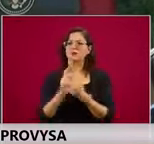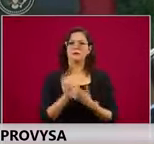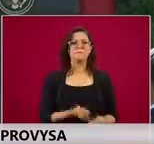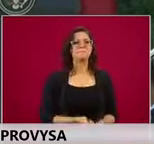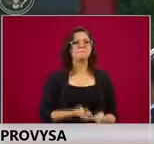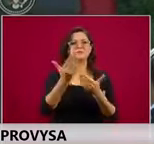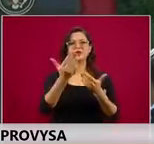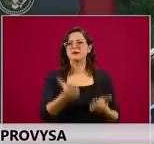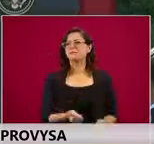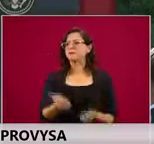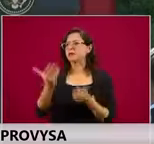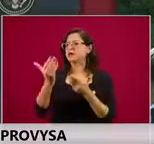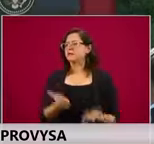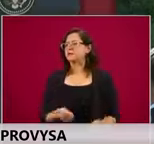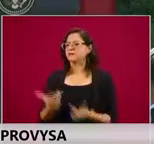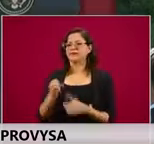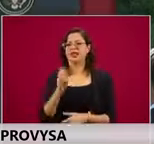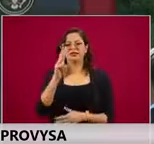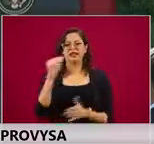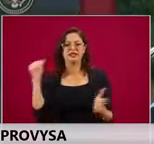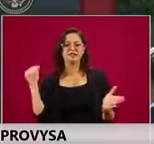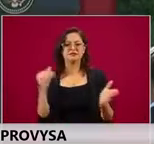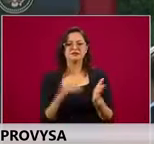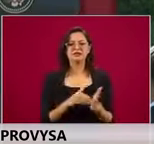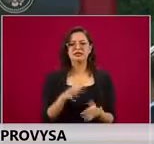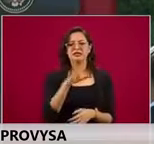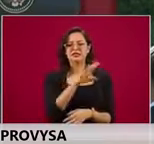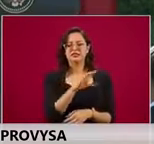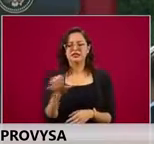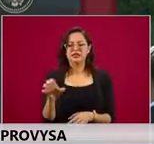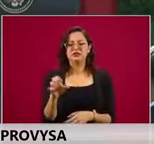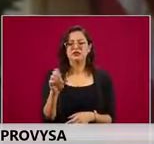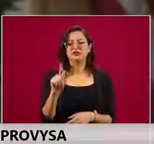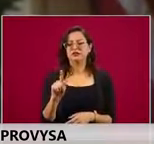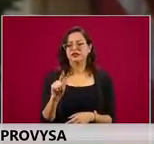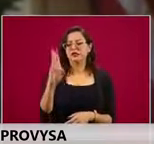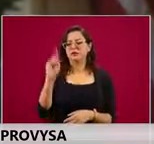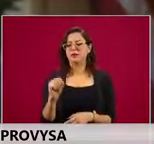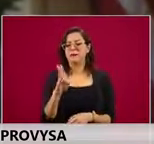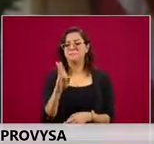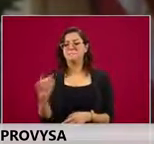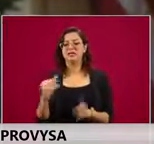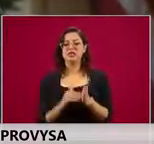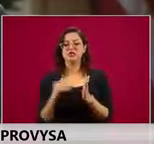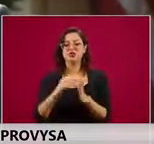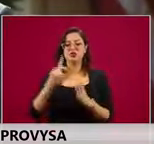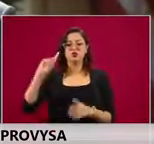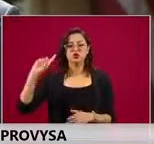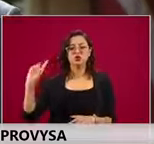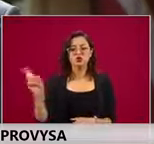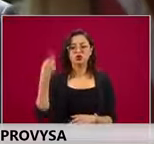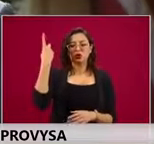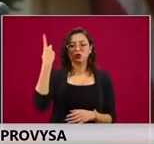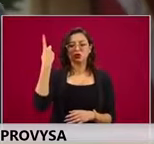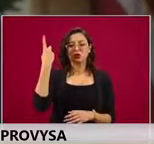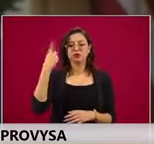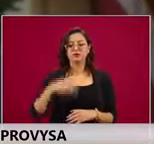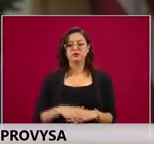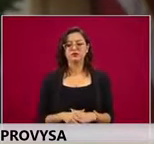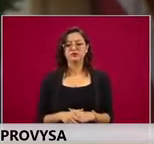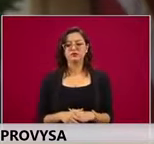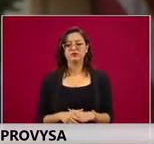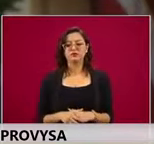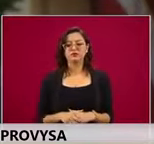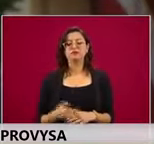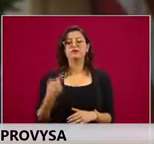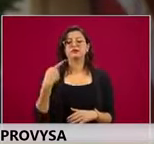muchos se convencieron para votar por el señor Donald Trump. O sea que fuimos a hacer campaña electoral. ¿No era de eso? ¿No se